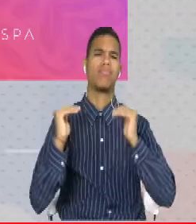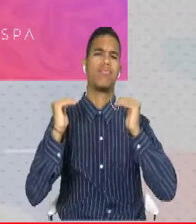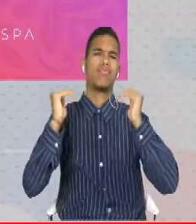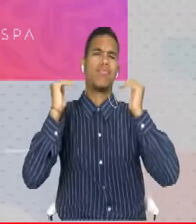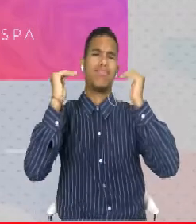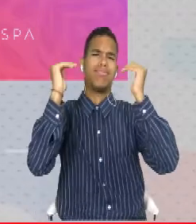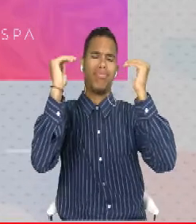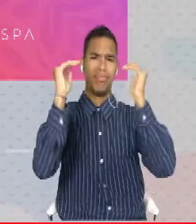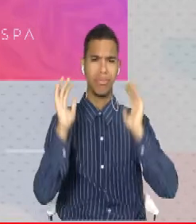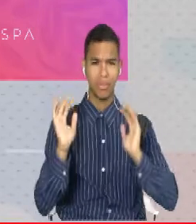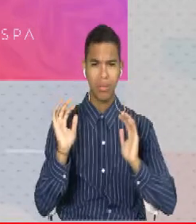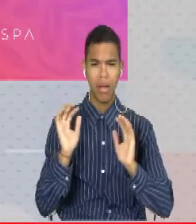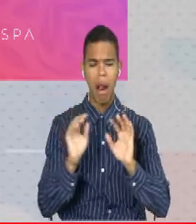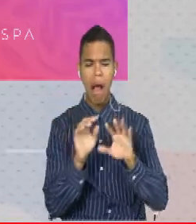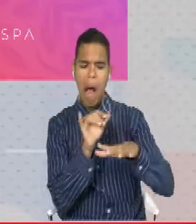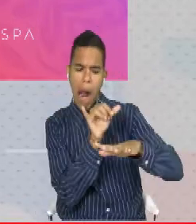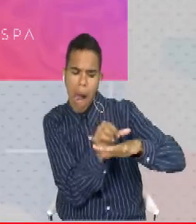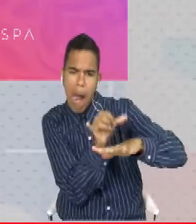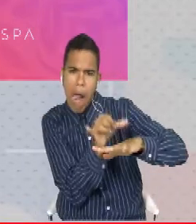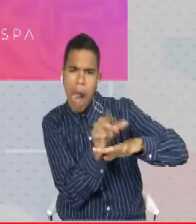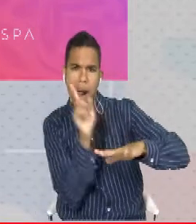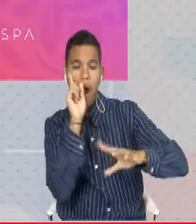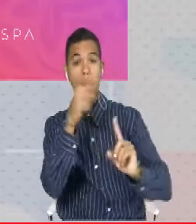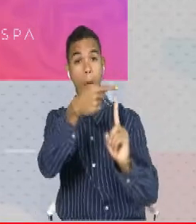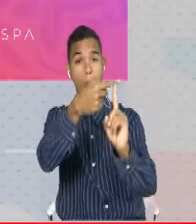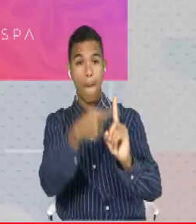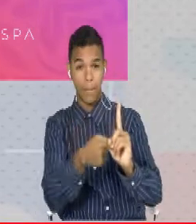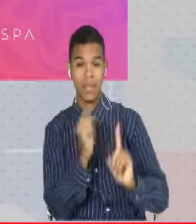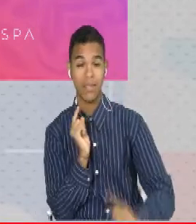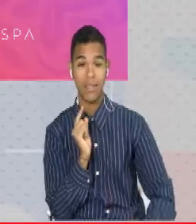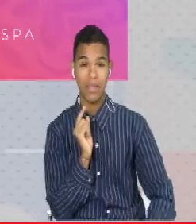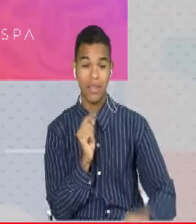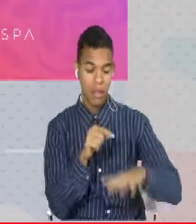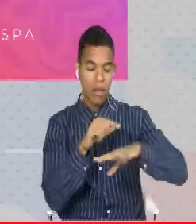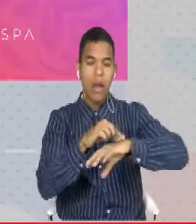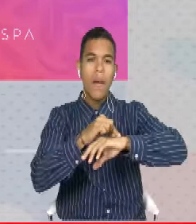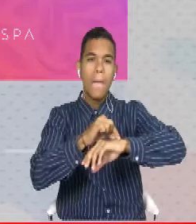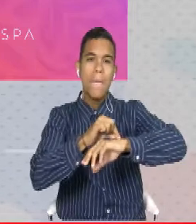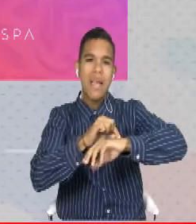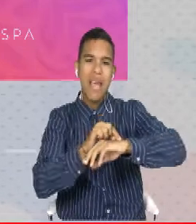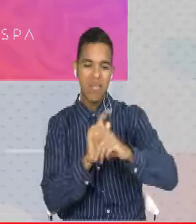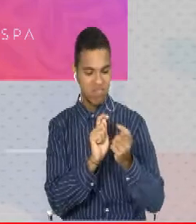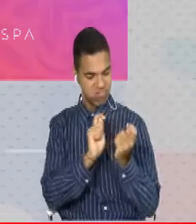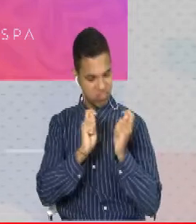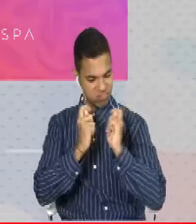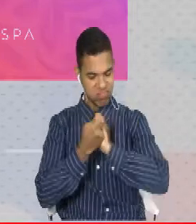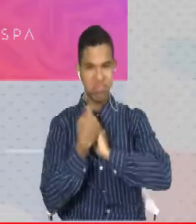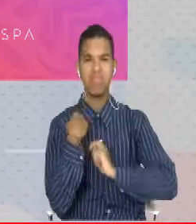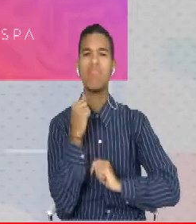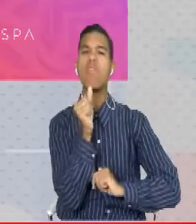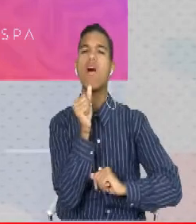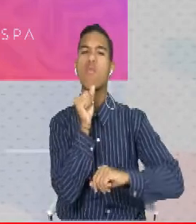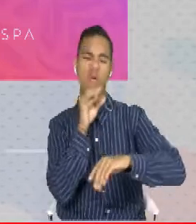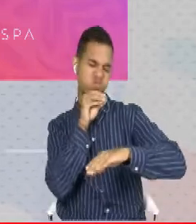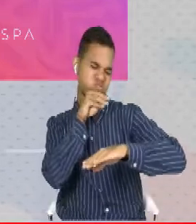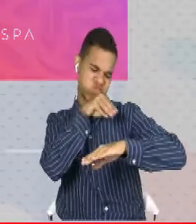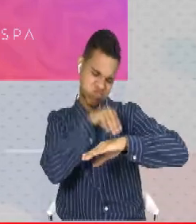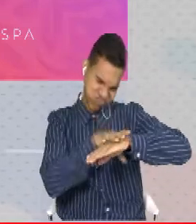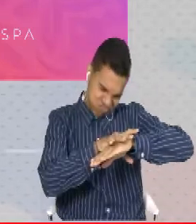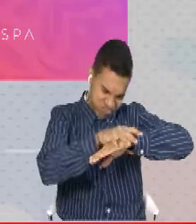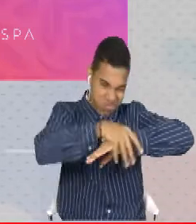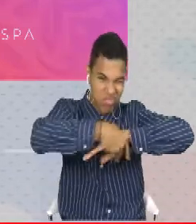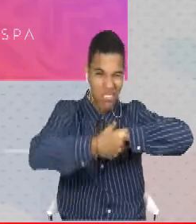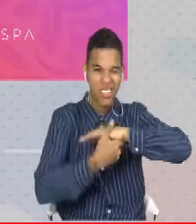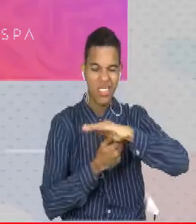y aparte de esto nos va a hacer restituyentes de la piel y nos va a ayudar a la hidratación profunda de la misma, ¿sí?